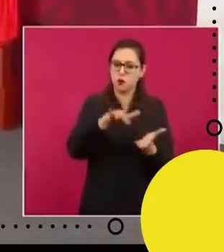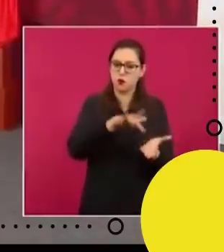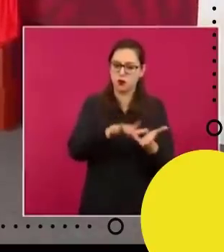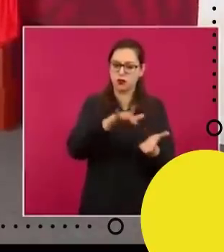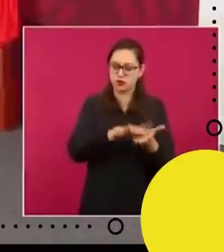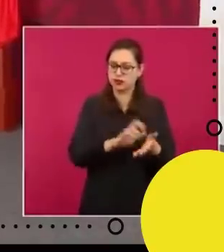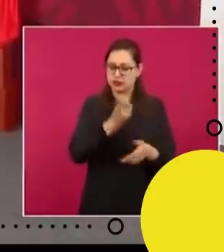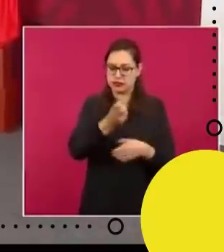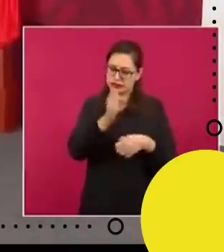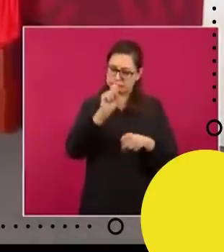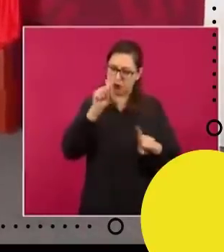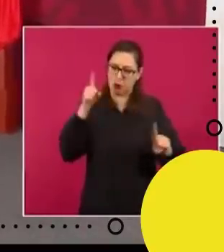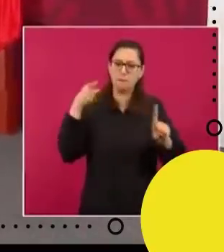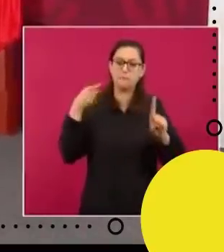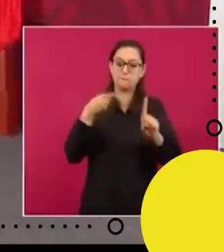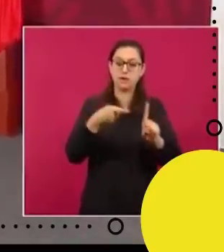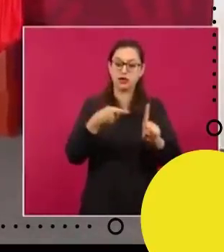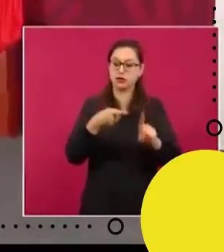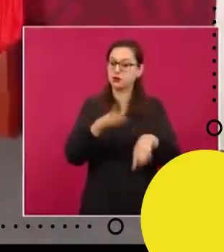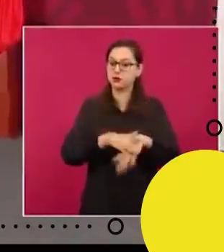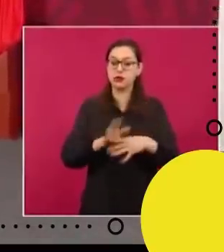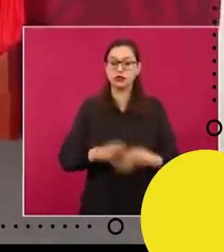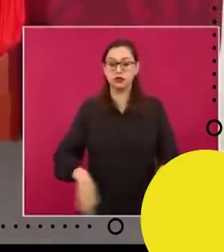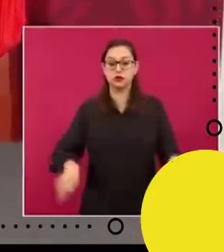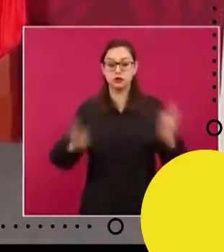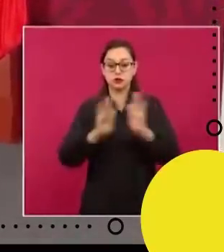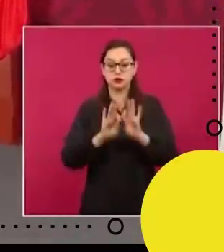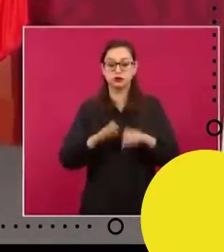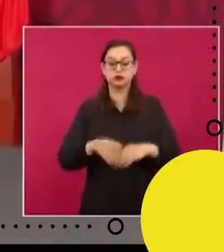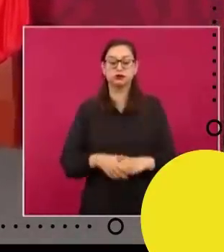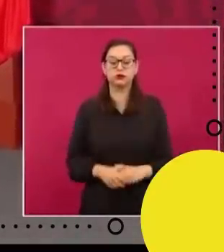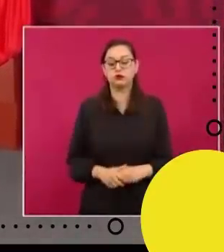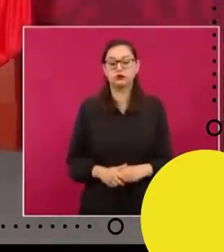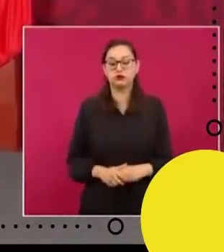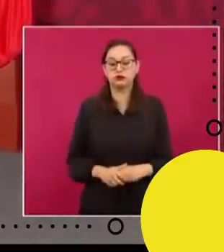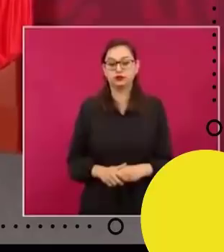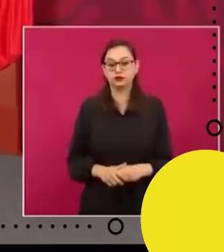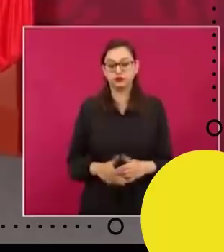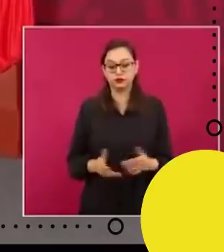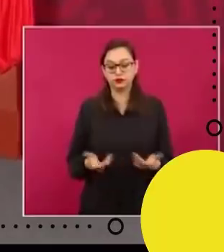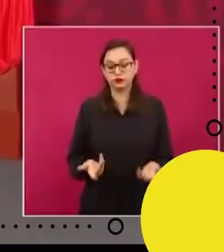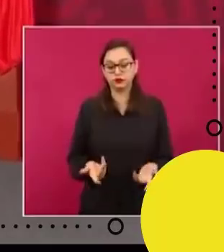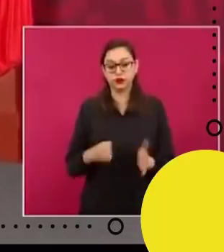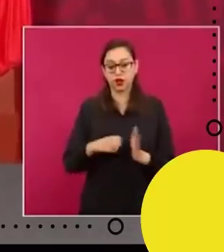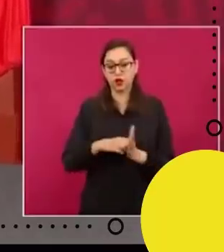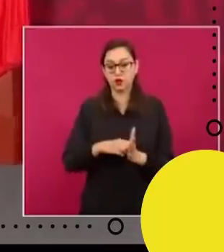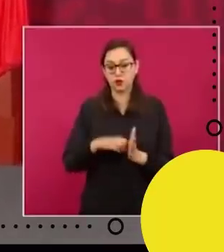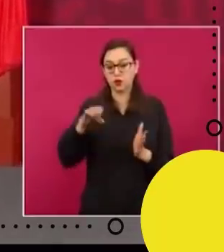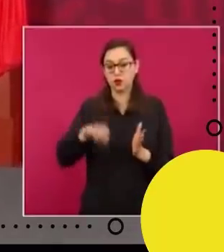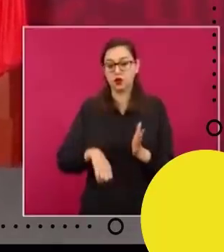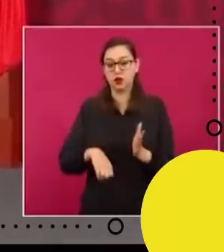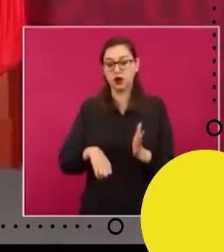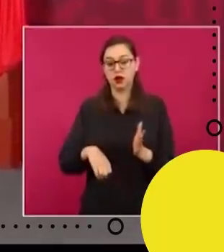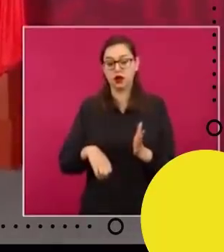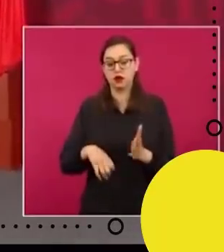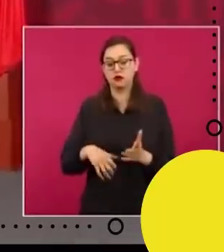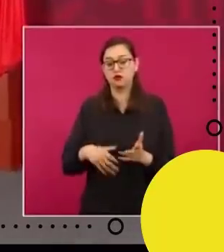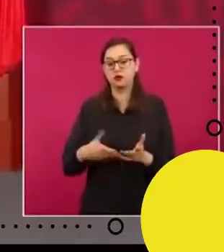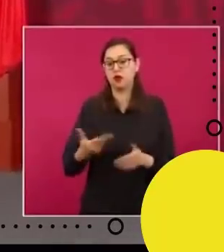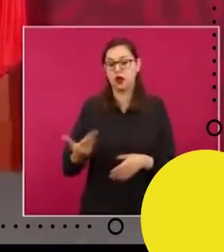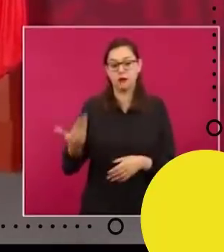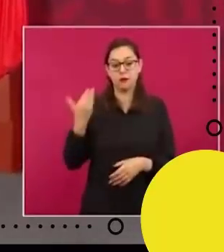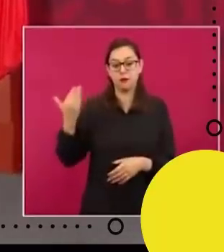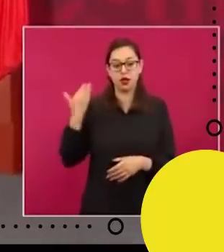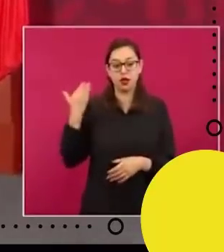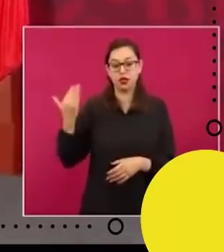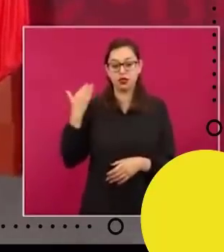Eso es lo básico. Como sucedió hace relativamente